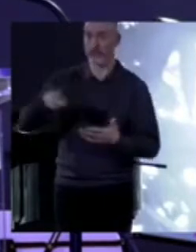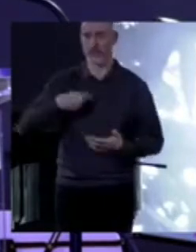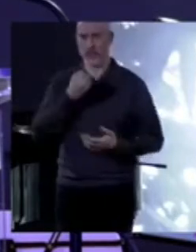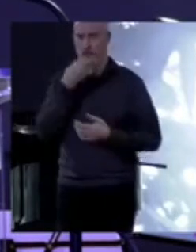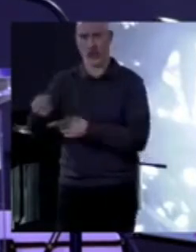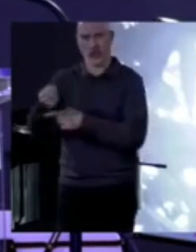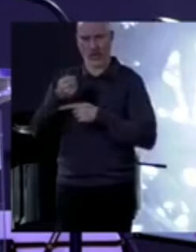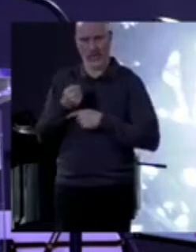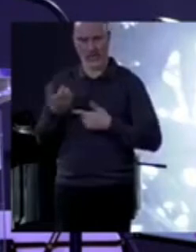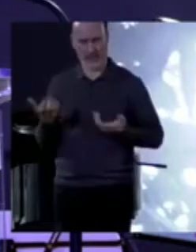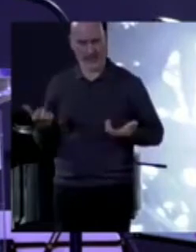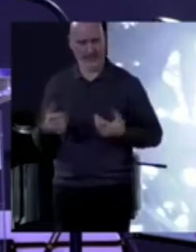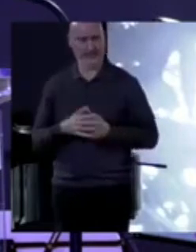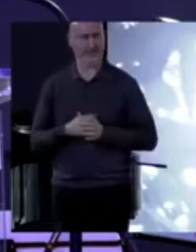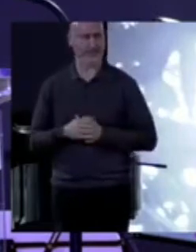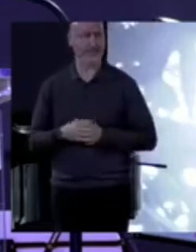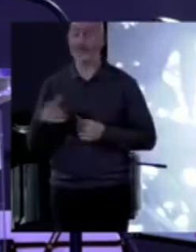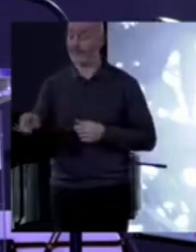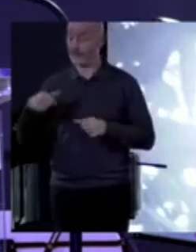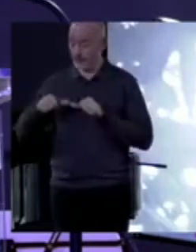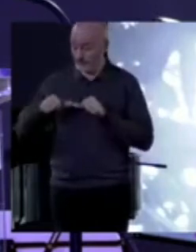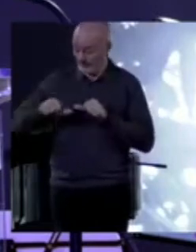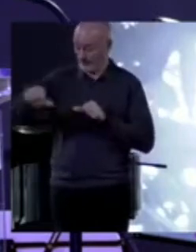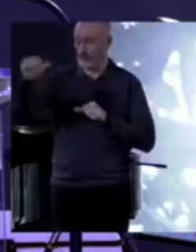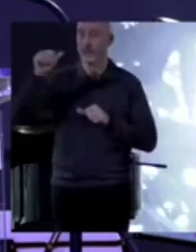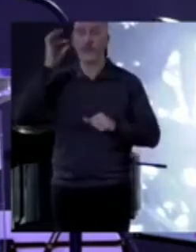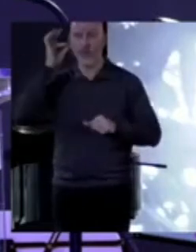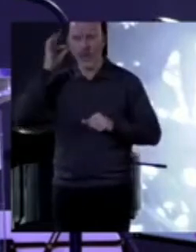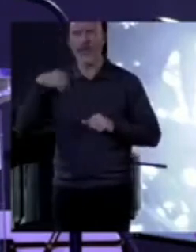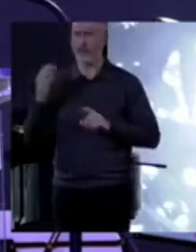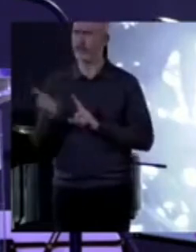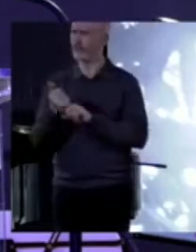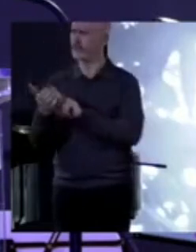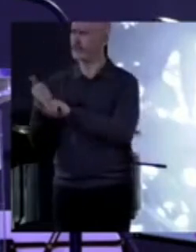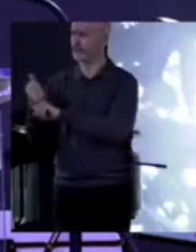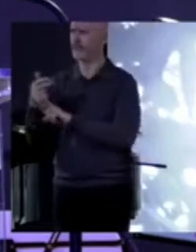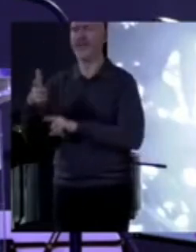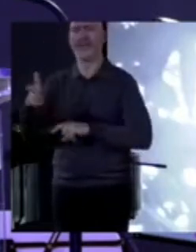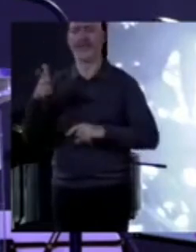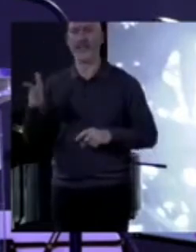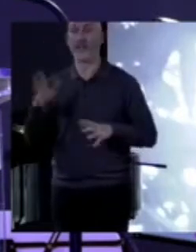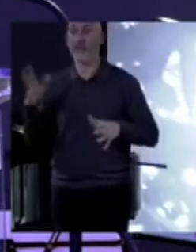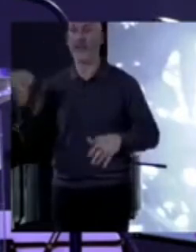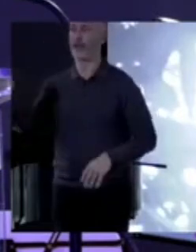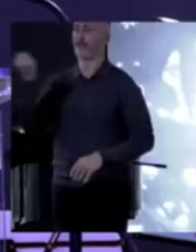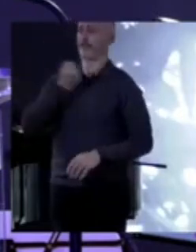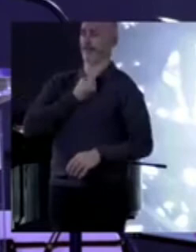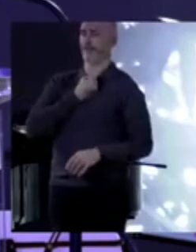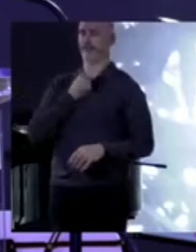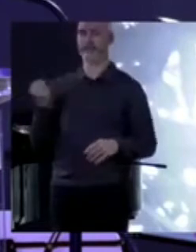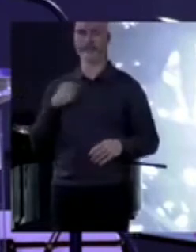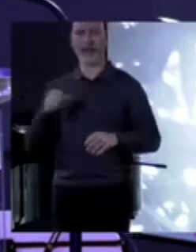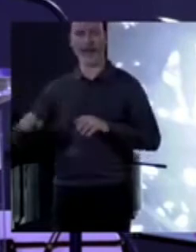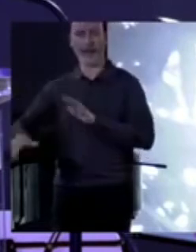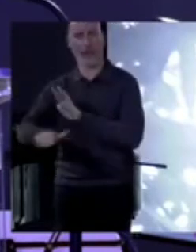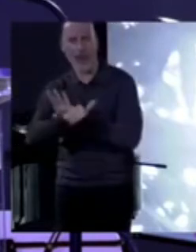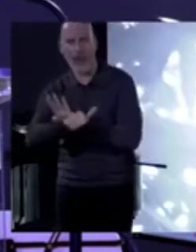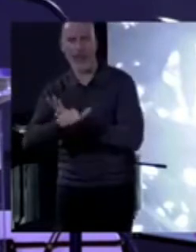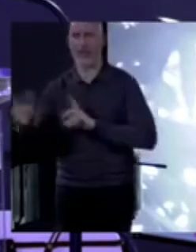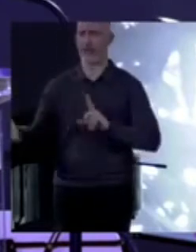rosas. Desde entonces, las mujeres hemos conseguido derechos, pero nos siguen asesinando, violando y